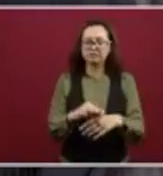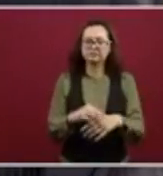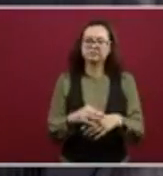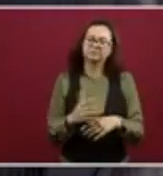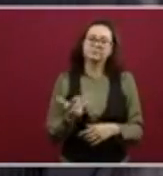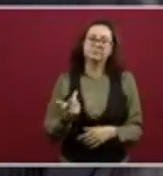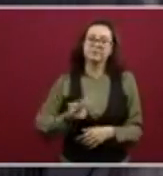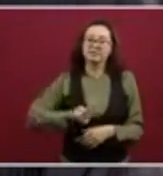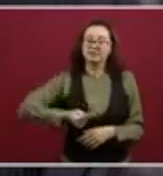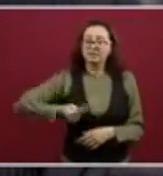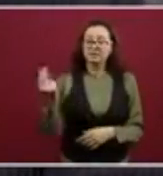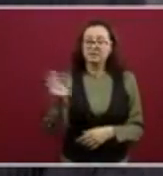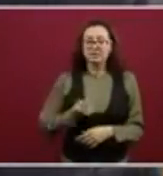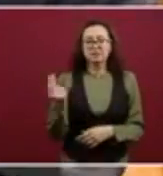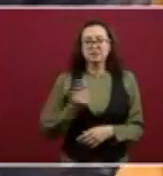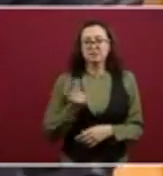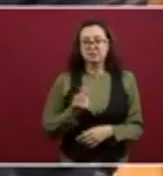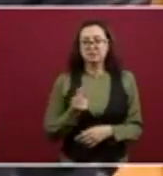requiere de